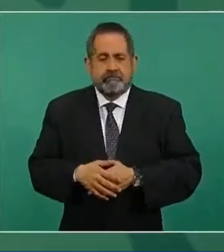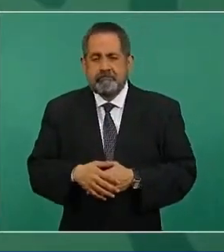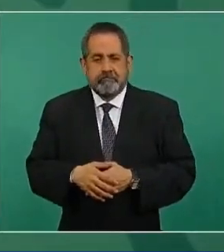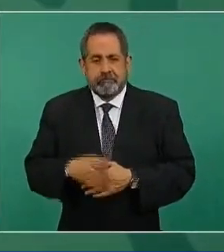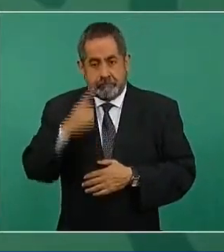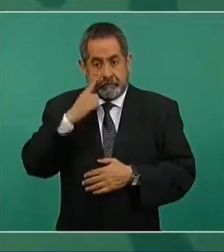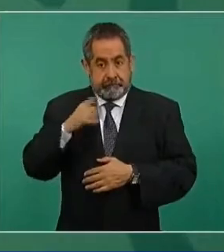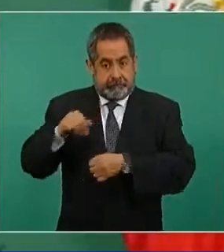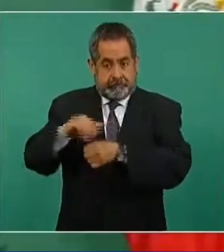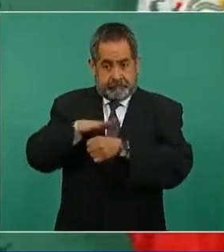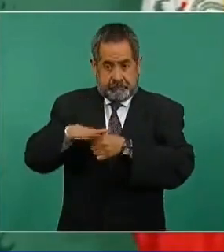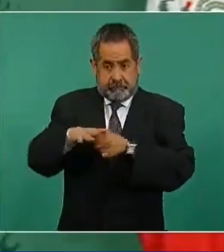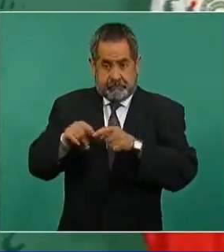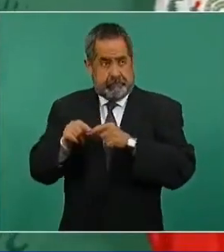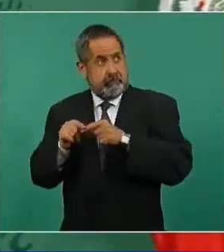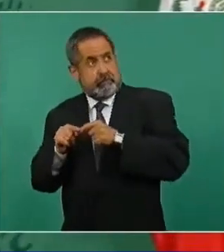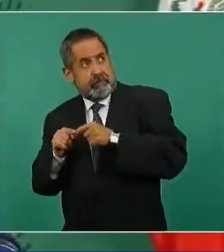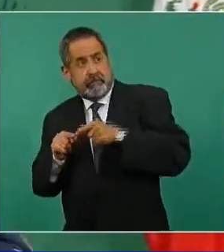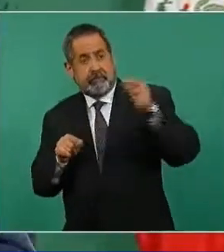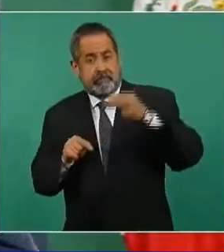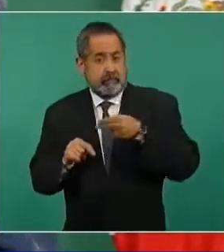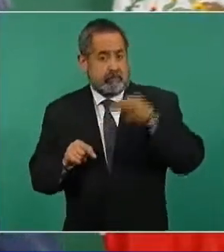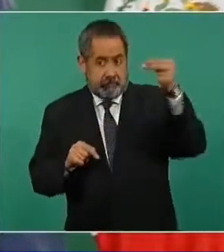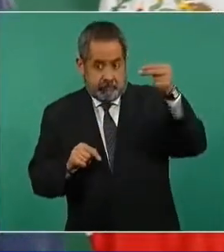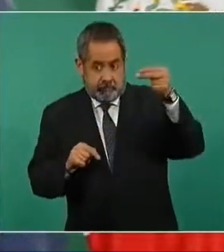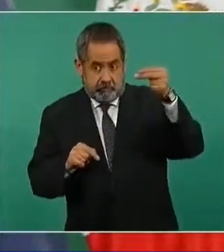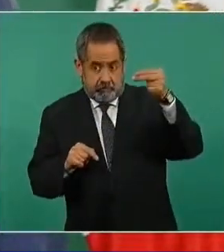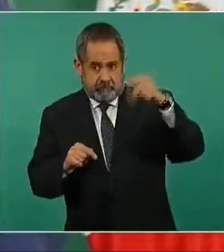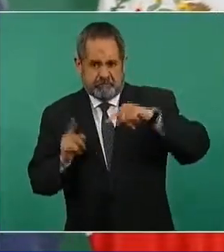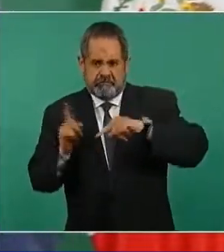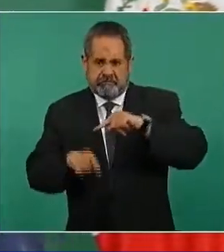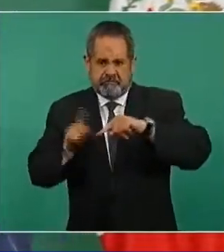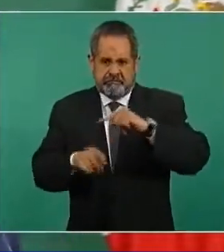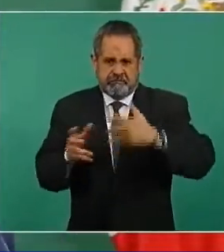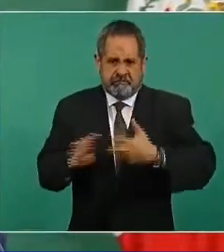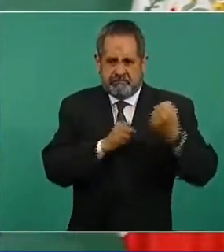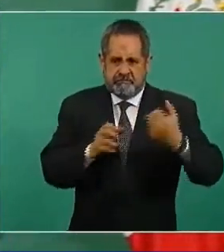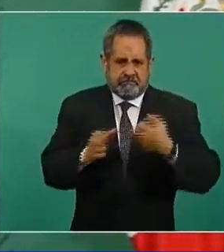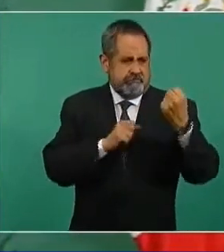norte no quedó nada sin privatizar,